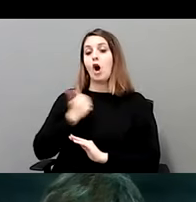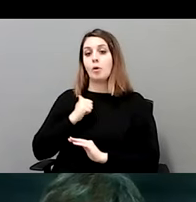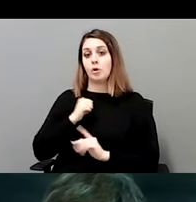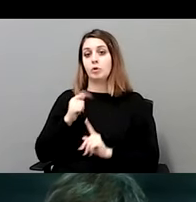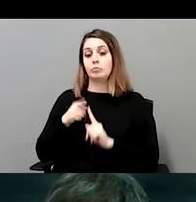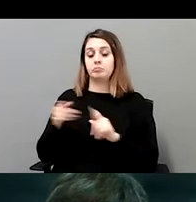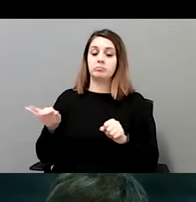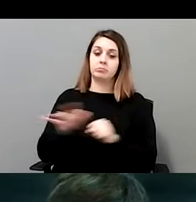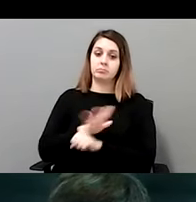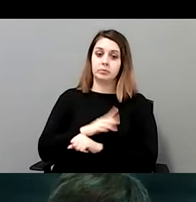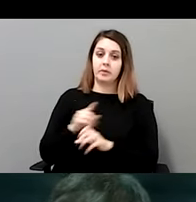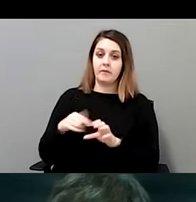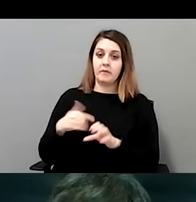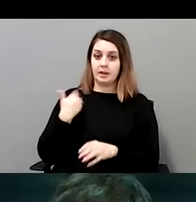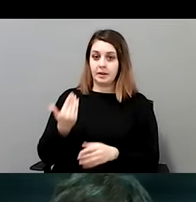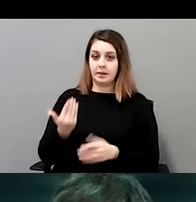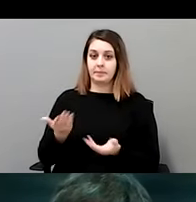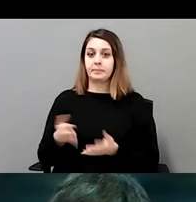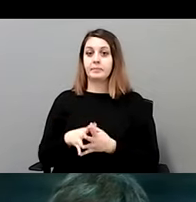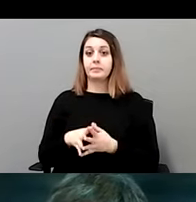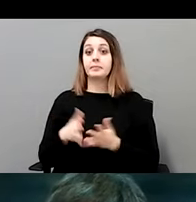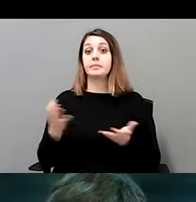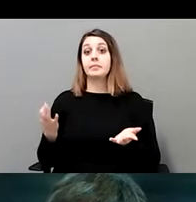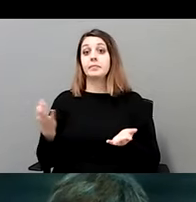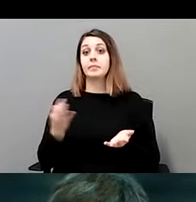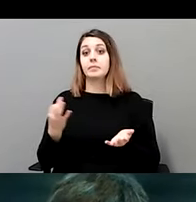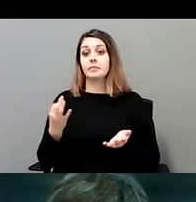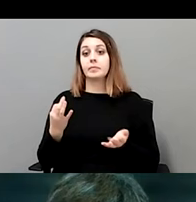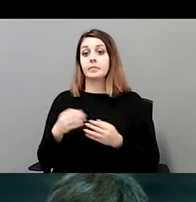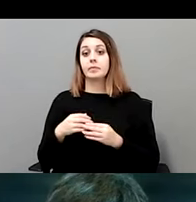ausencia. Claro, hay que tramitar